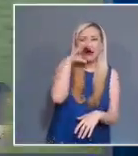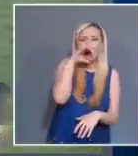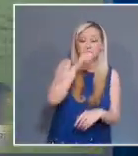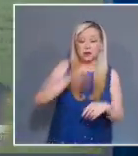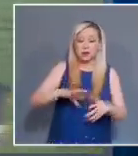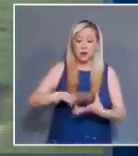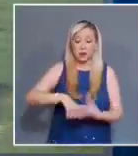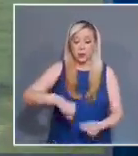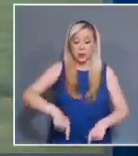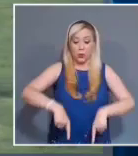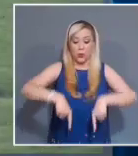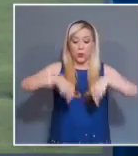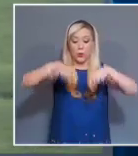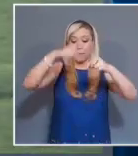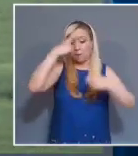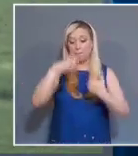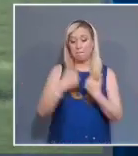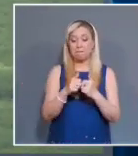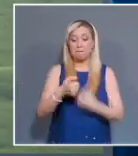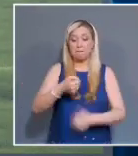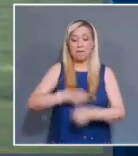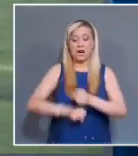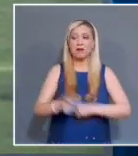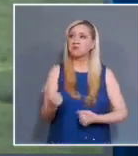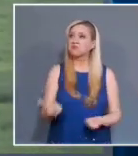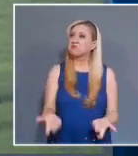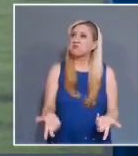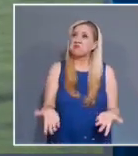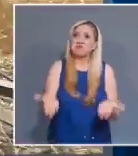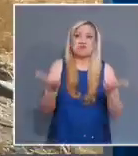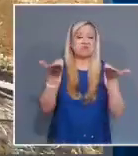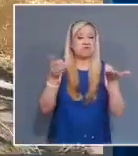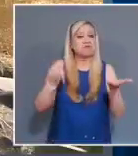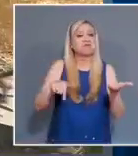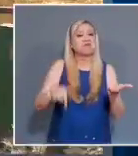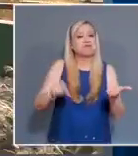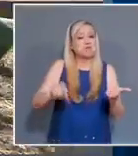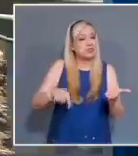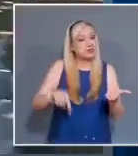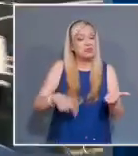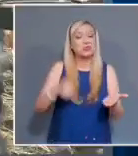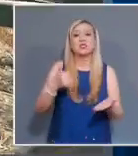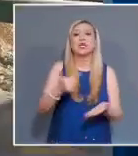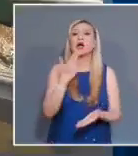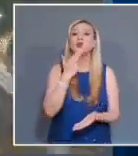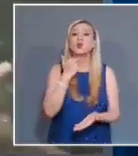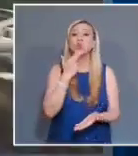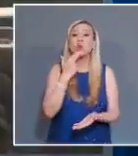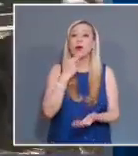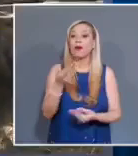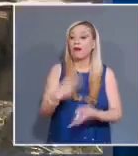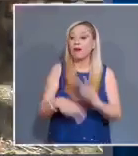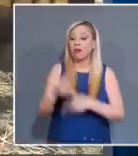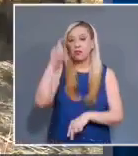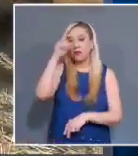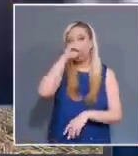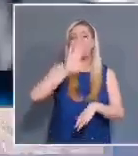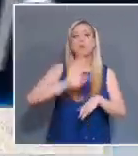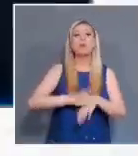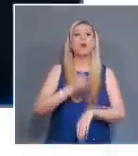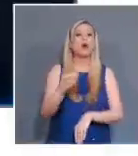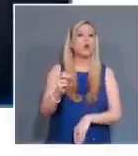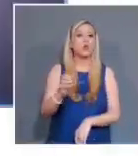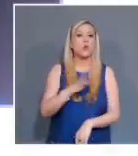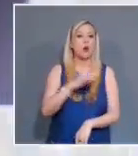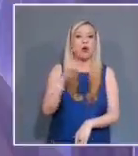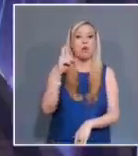2023. La producción de azúcar también se verá afectada por el fenómeno del Niño. Poder Informativo, Lilian Moreno.